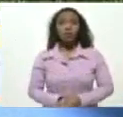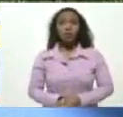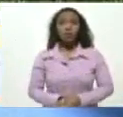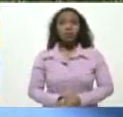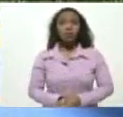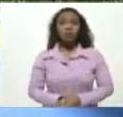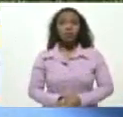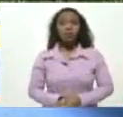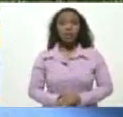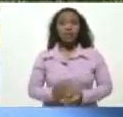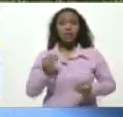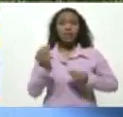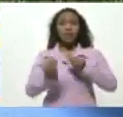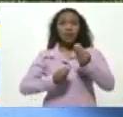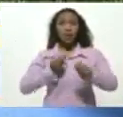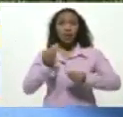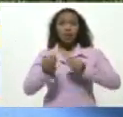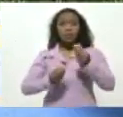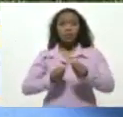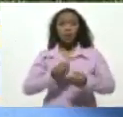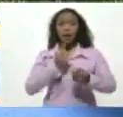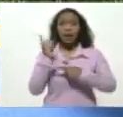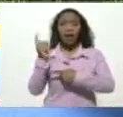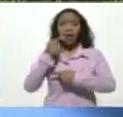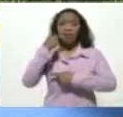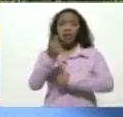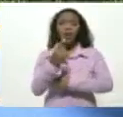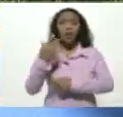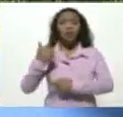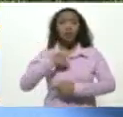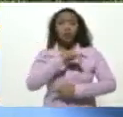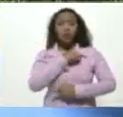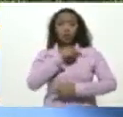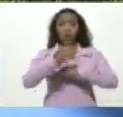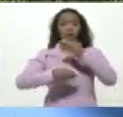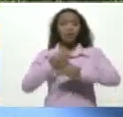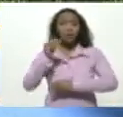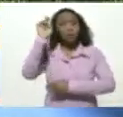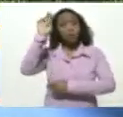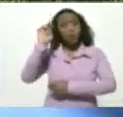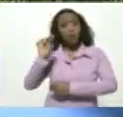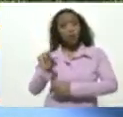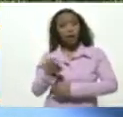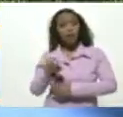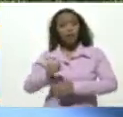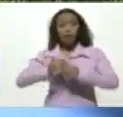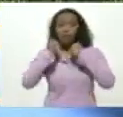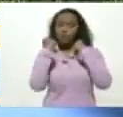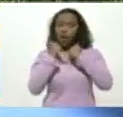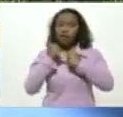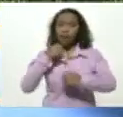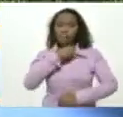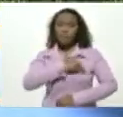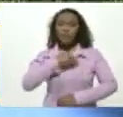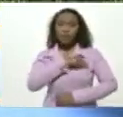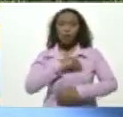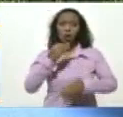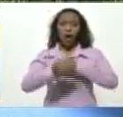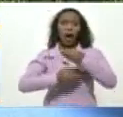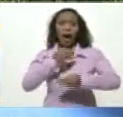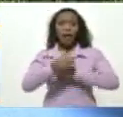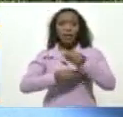Y como él lo dijo y nosotros lo asumimos todos los días en esta dura misión que nos ha tocado y